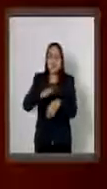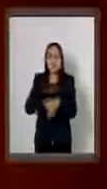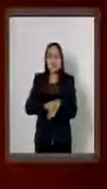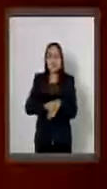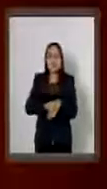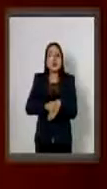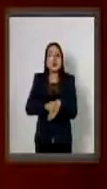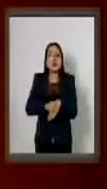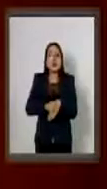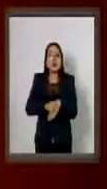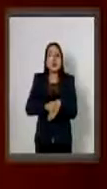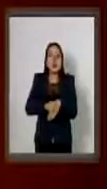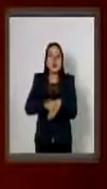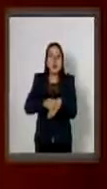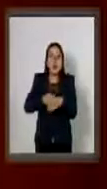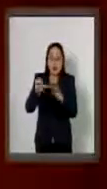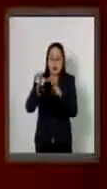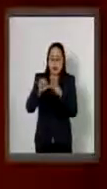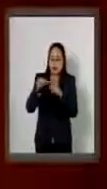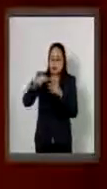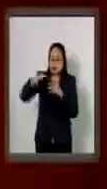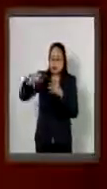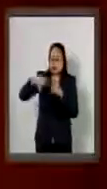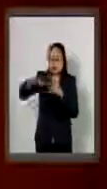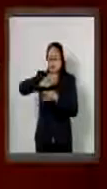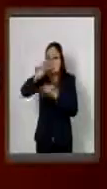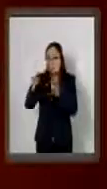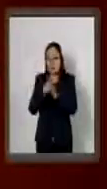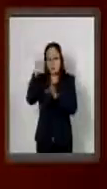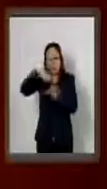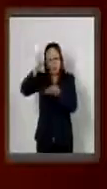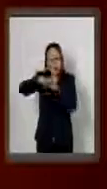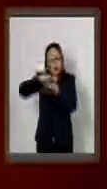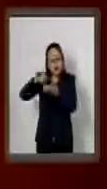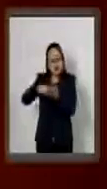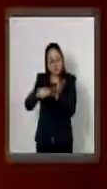supuesto, las reservas a cada uno de los